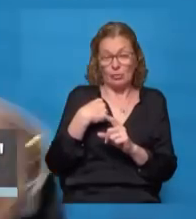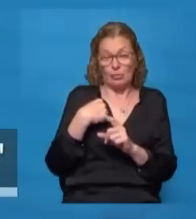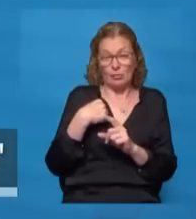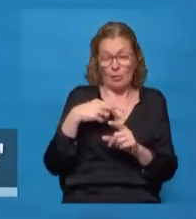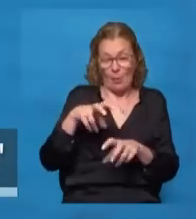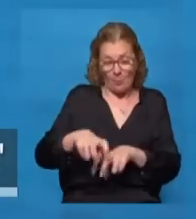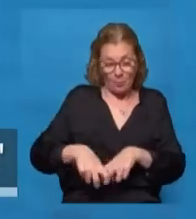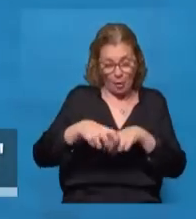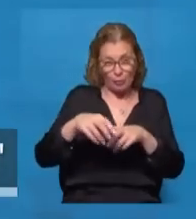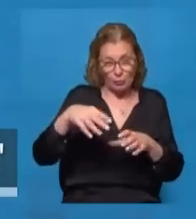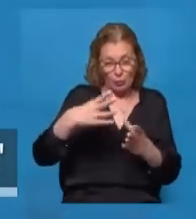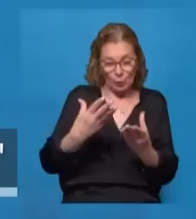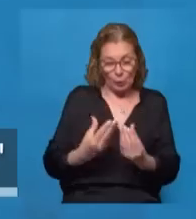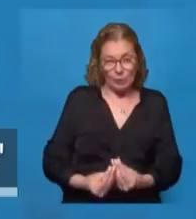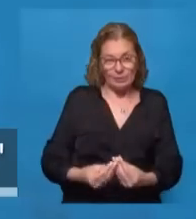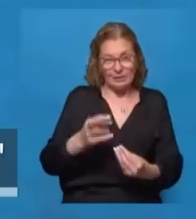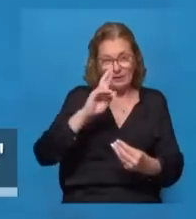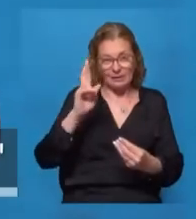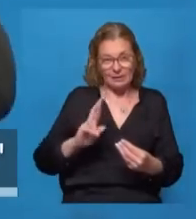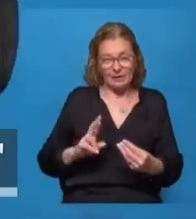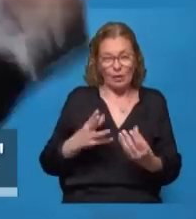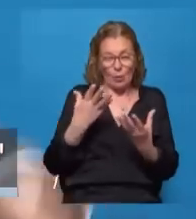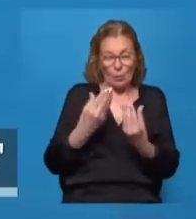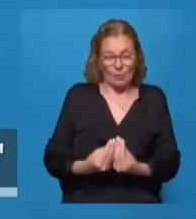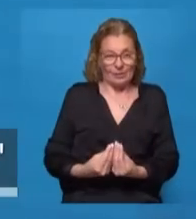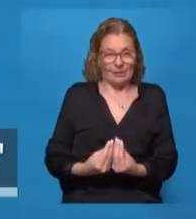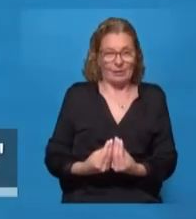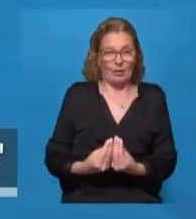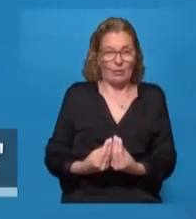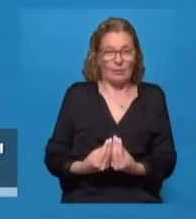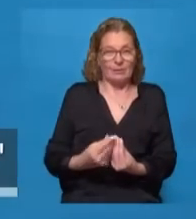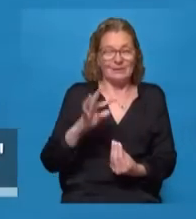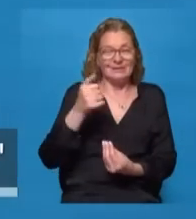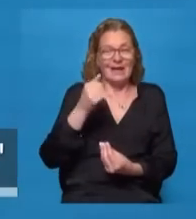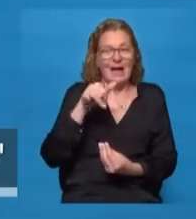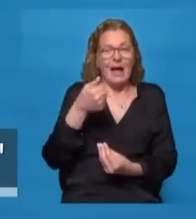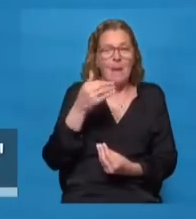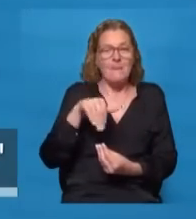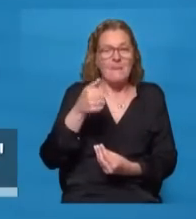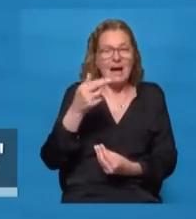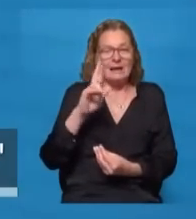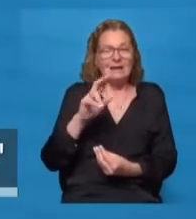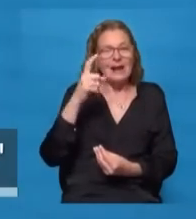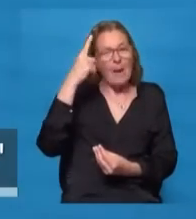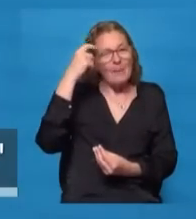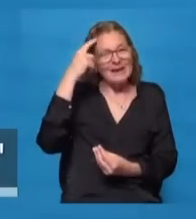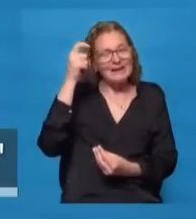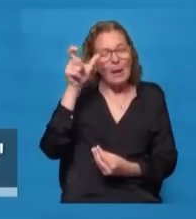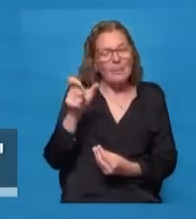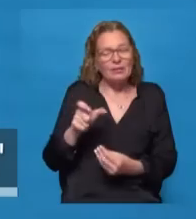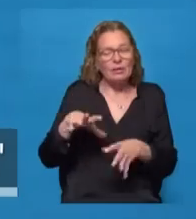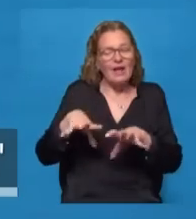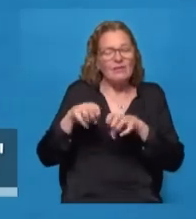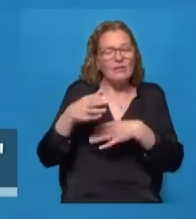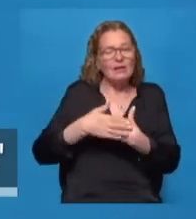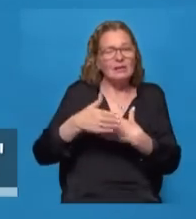pozo tenía esto se me secó el arroyo se me secó el tajamar es decir la experiencia concreta de la gente que vive en las